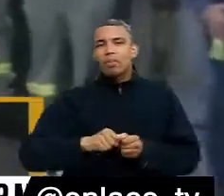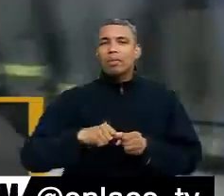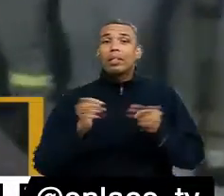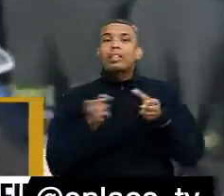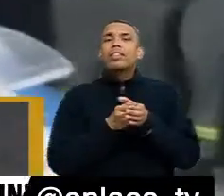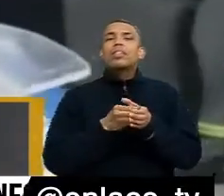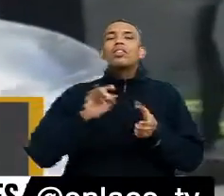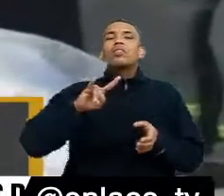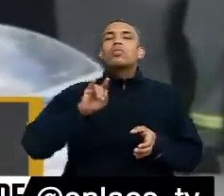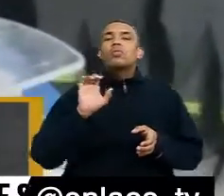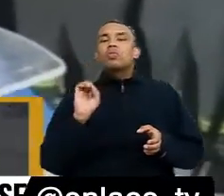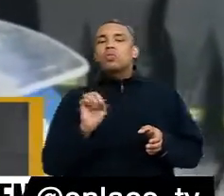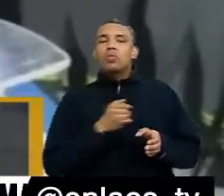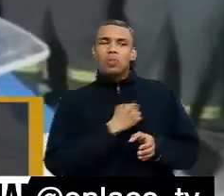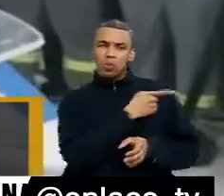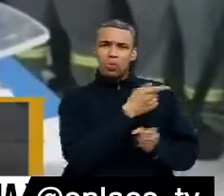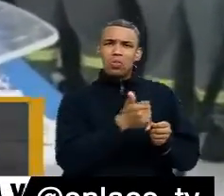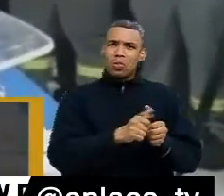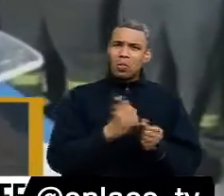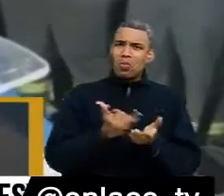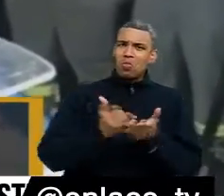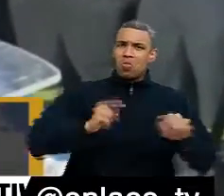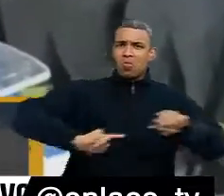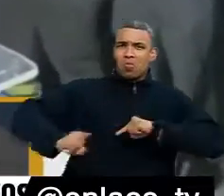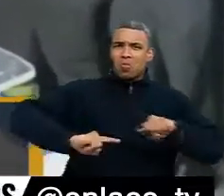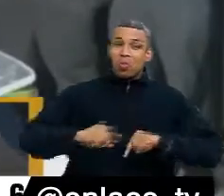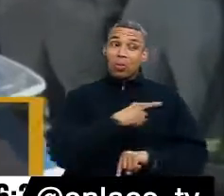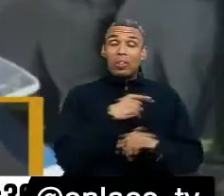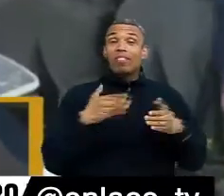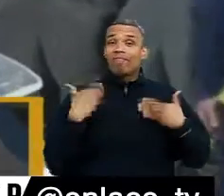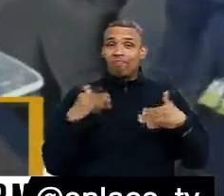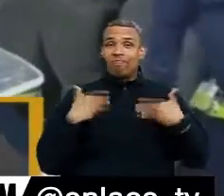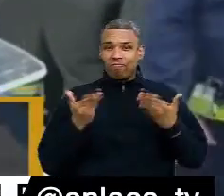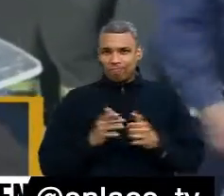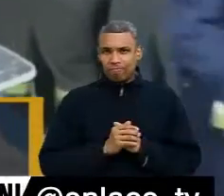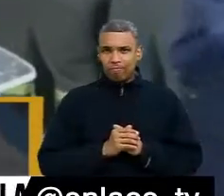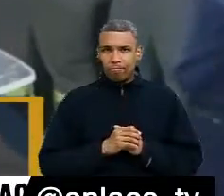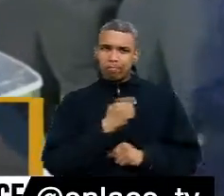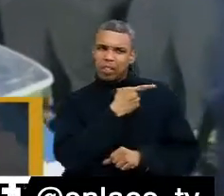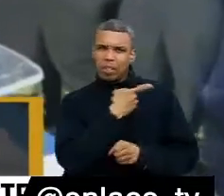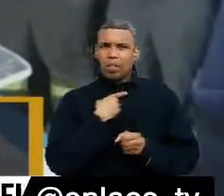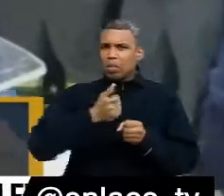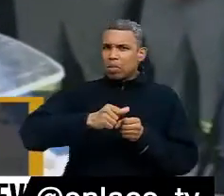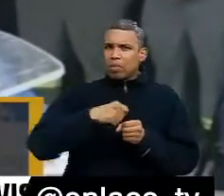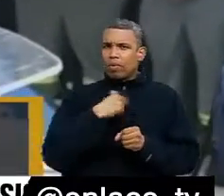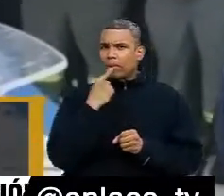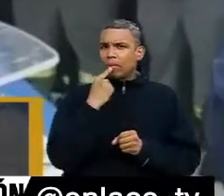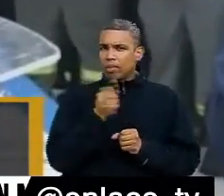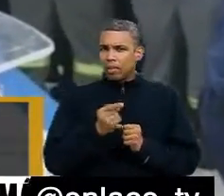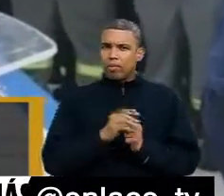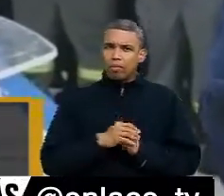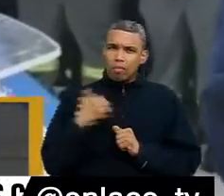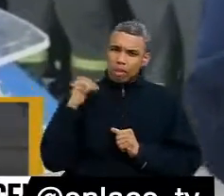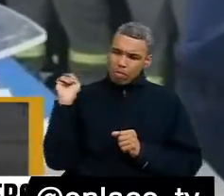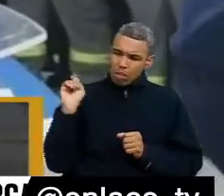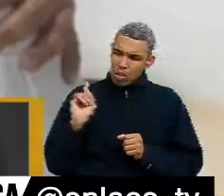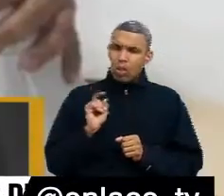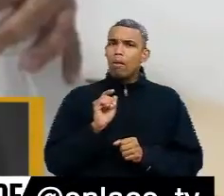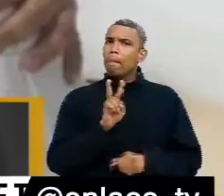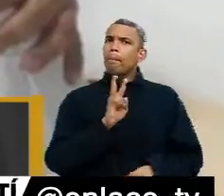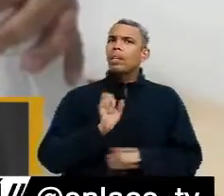directivos de Ecopetrol. Entre tanto, Ecopetrol resaltó el trabajo exitoso y seguro realizado por Equión Energía a lo largo de más de dos décadas en el